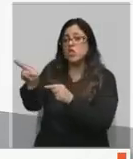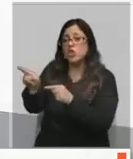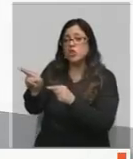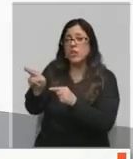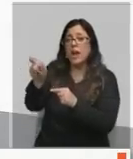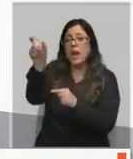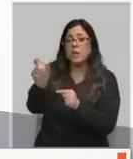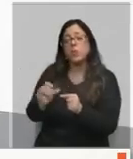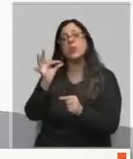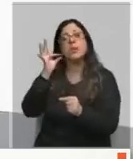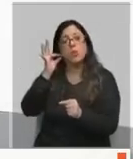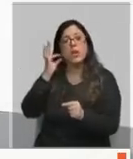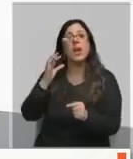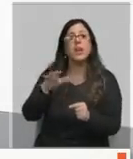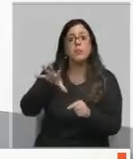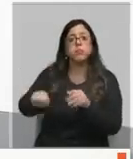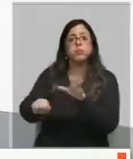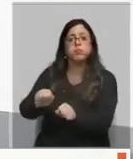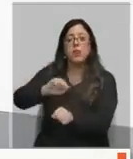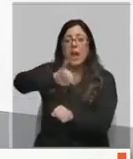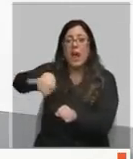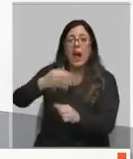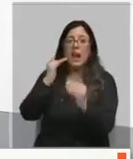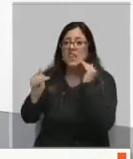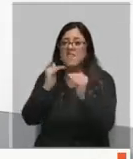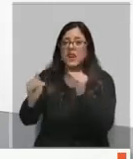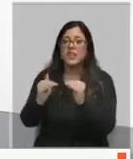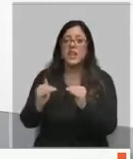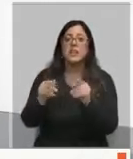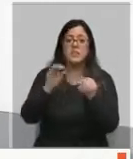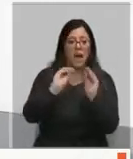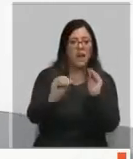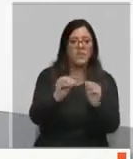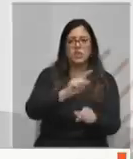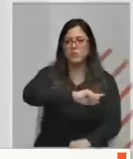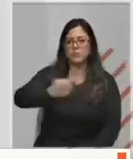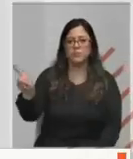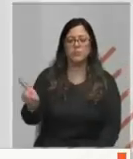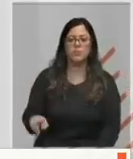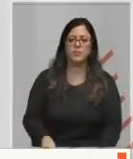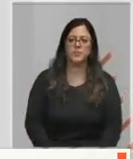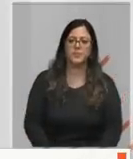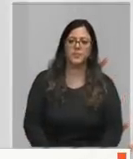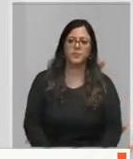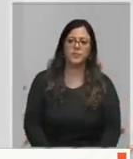infantil. Ambos ya fueron avisados de un inminente desalojo.